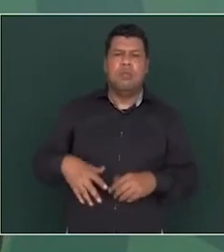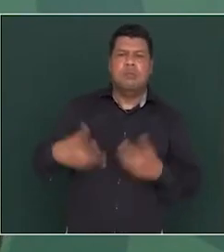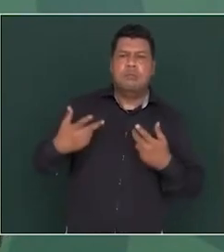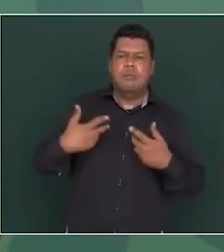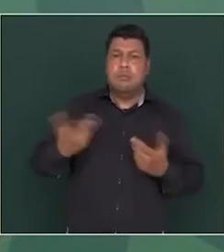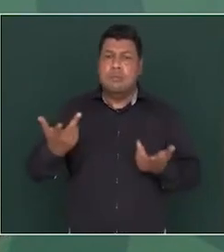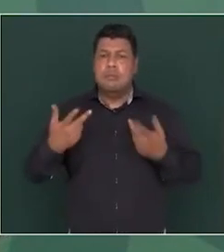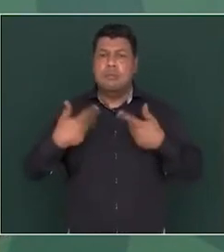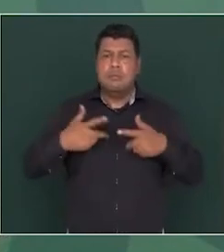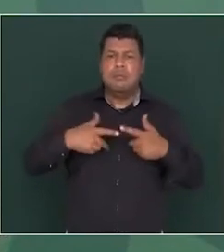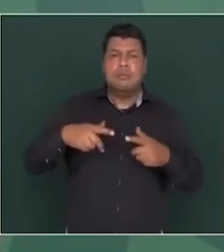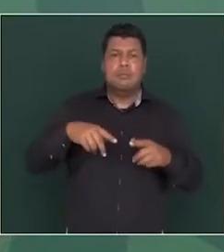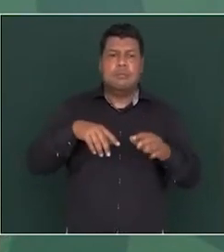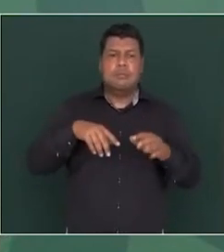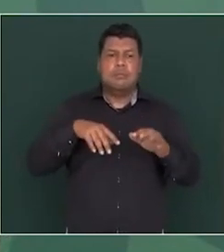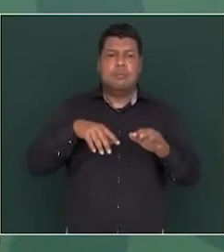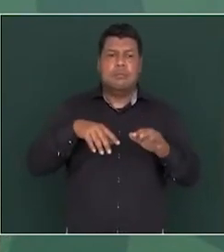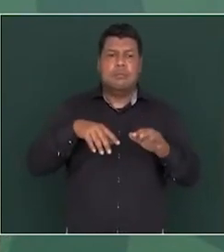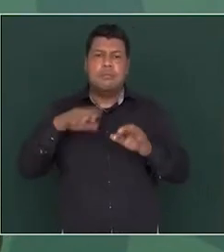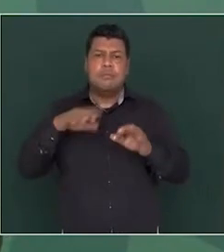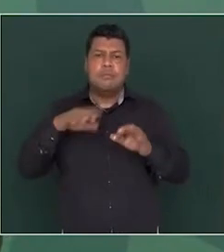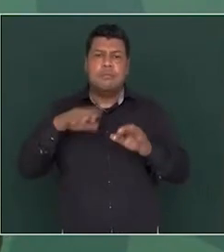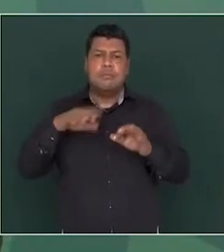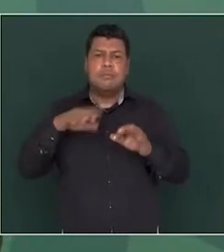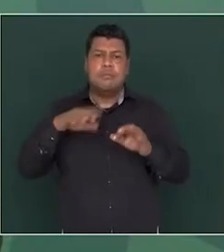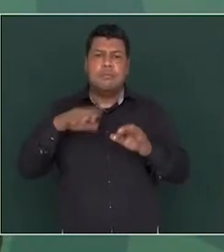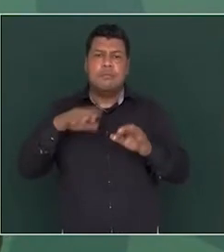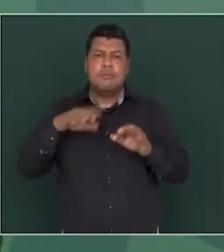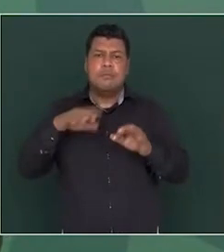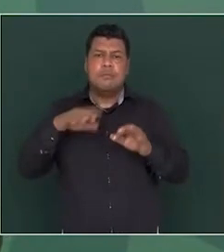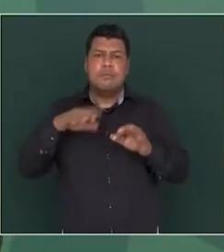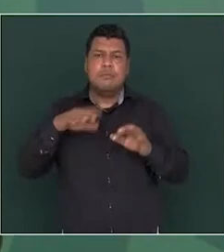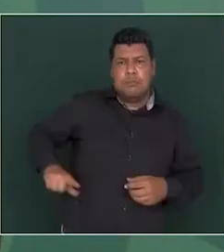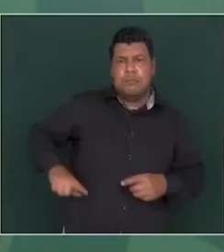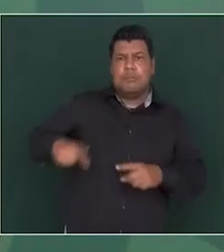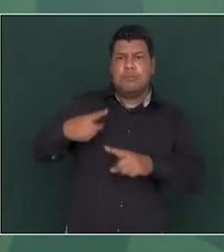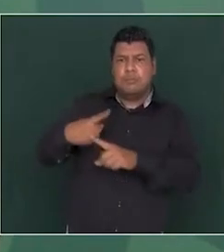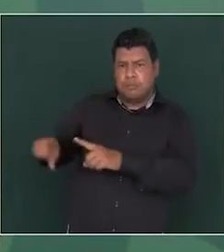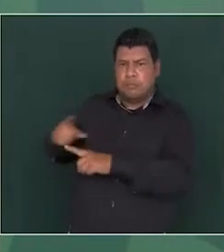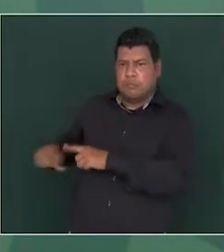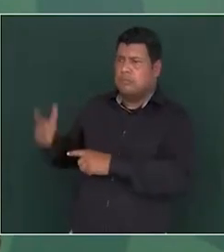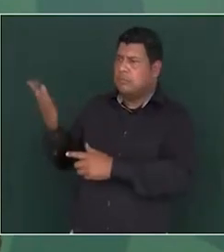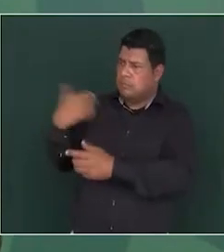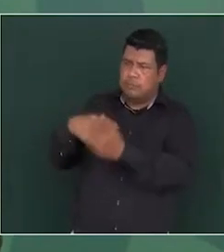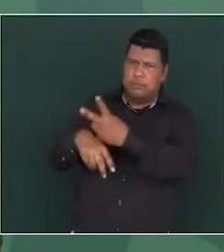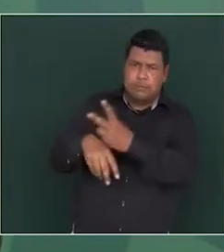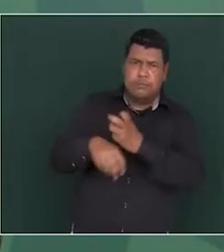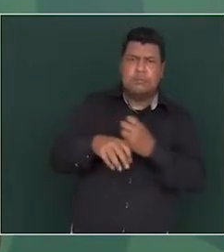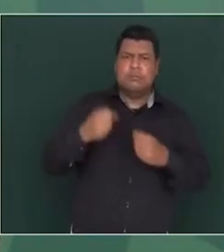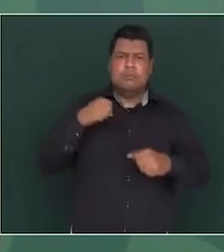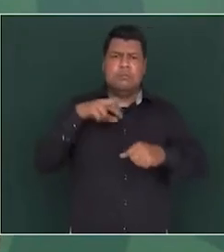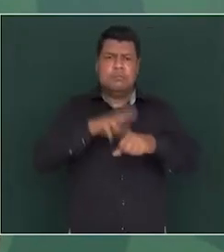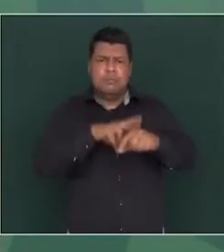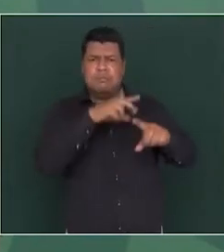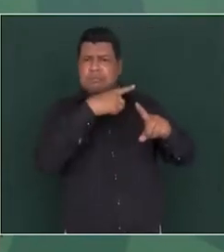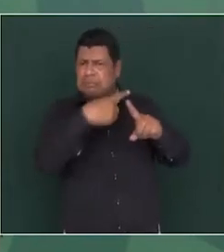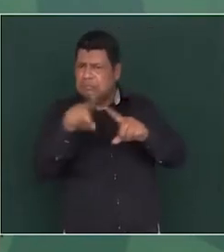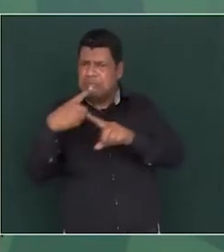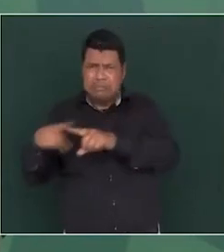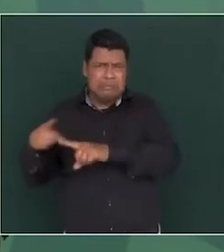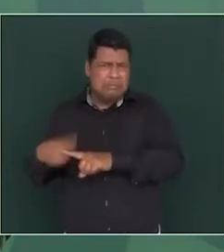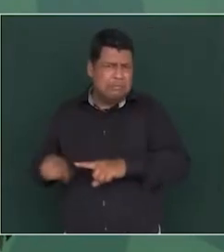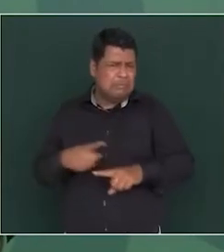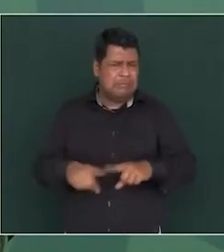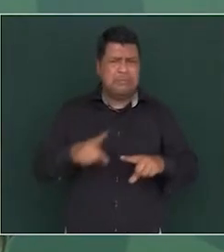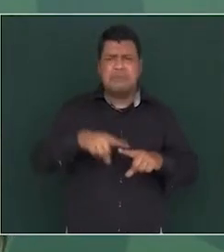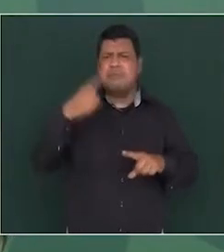el gabinete de la República, los gobernadores de los estados, miembros de las secretarías de Estado que conforman el